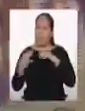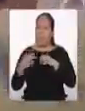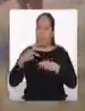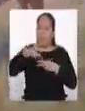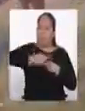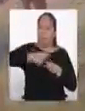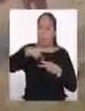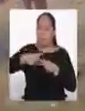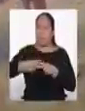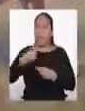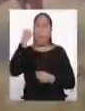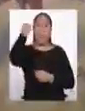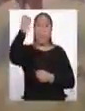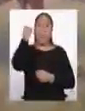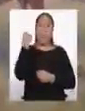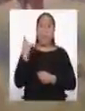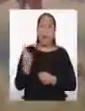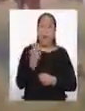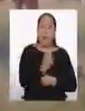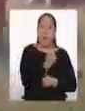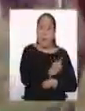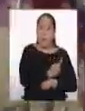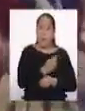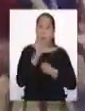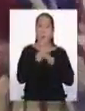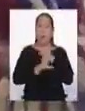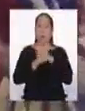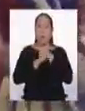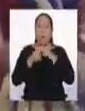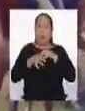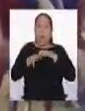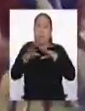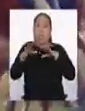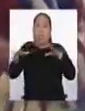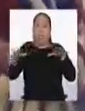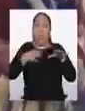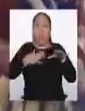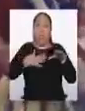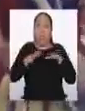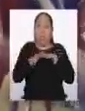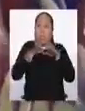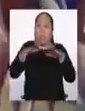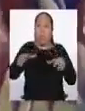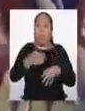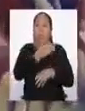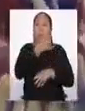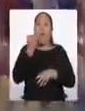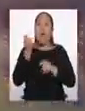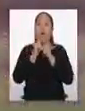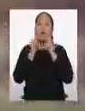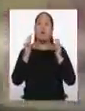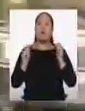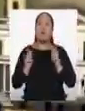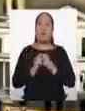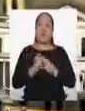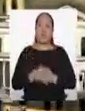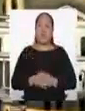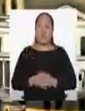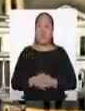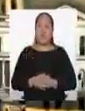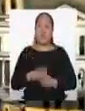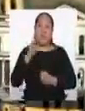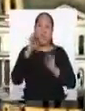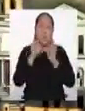vecinos por el derecho que cada cual defendía de tener mayor territorio por tener mejores títulos. Por